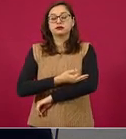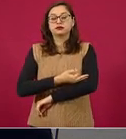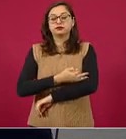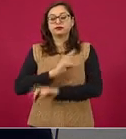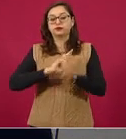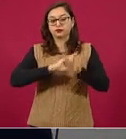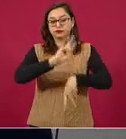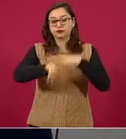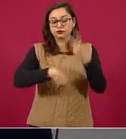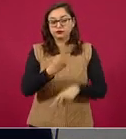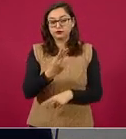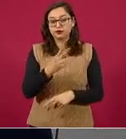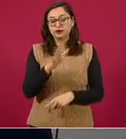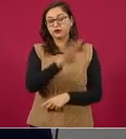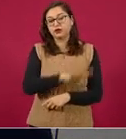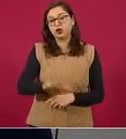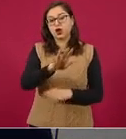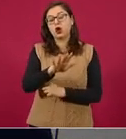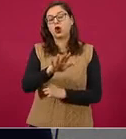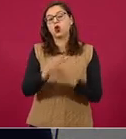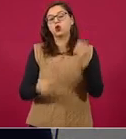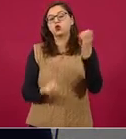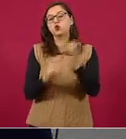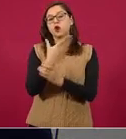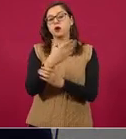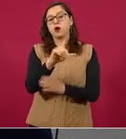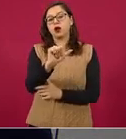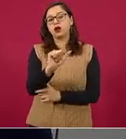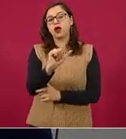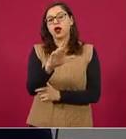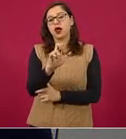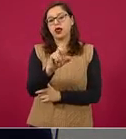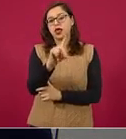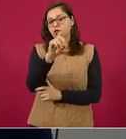en Nuevo Laredo, también en la aduana.